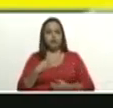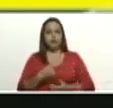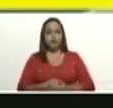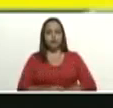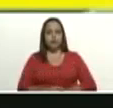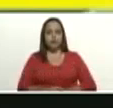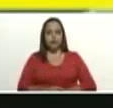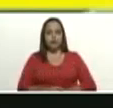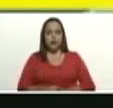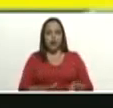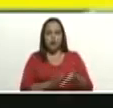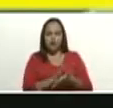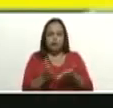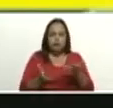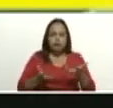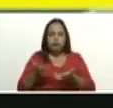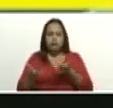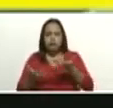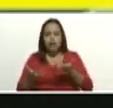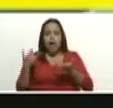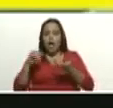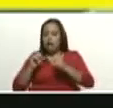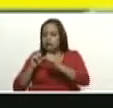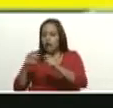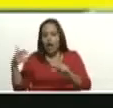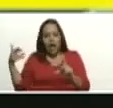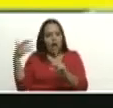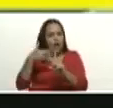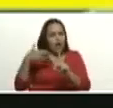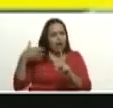al calor de la agresión